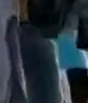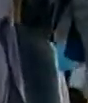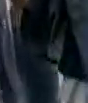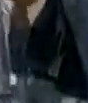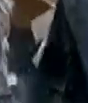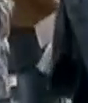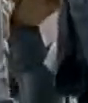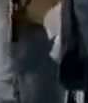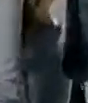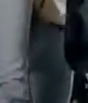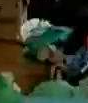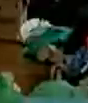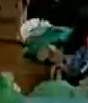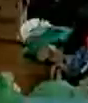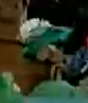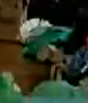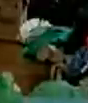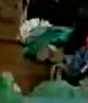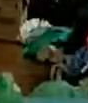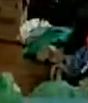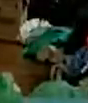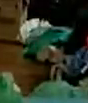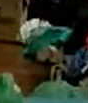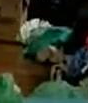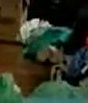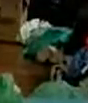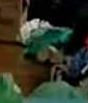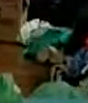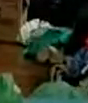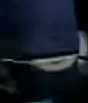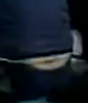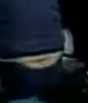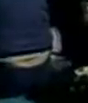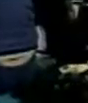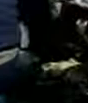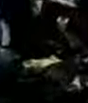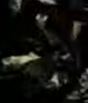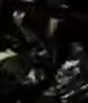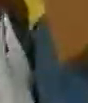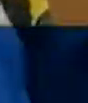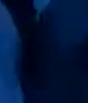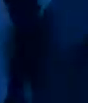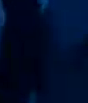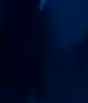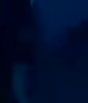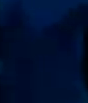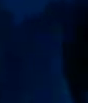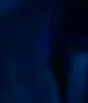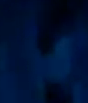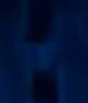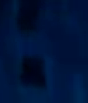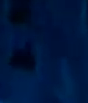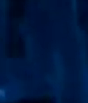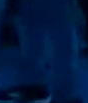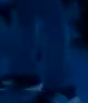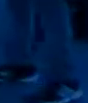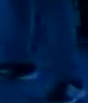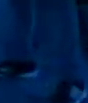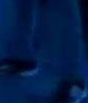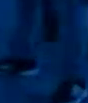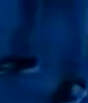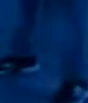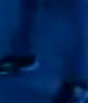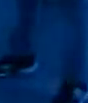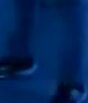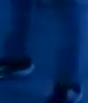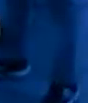nunca antes vista entre los ecuatorianos. Porque desde ese minuto, los ecuatorianos aprendimos que aún